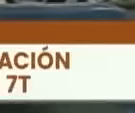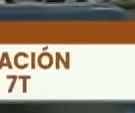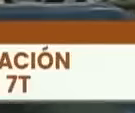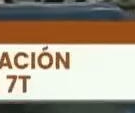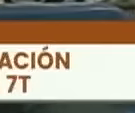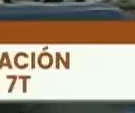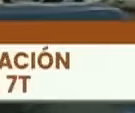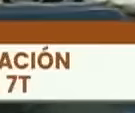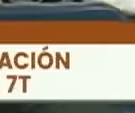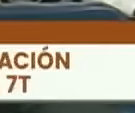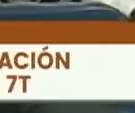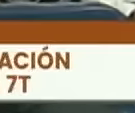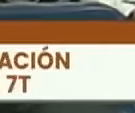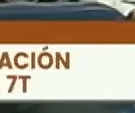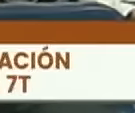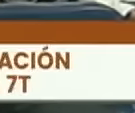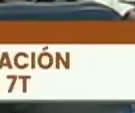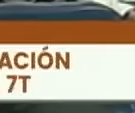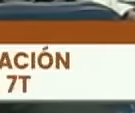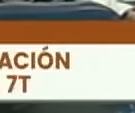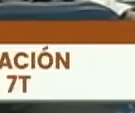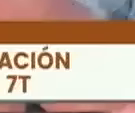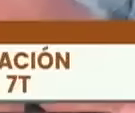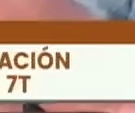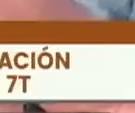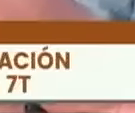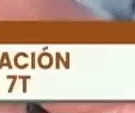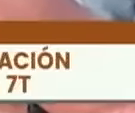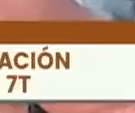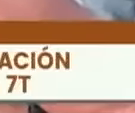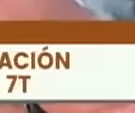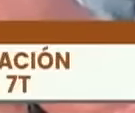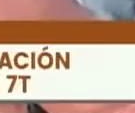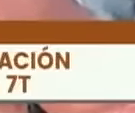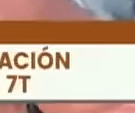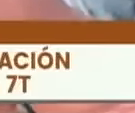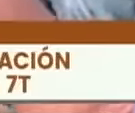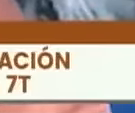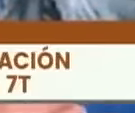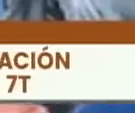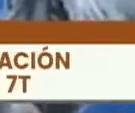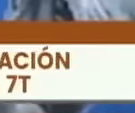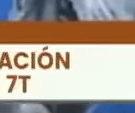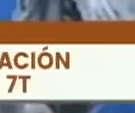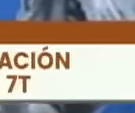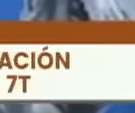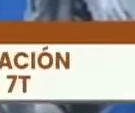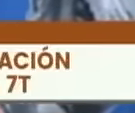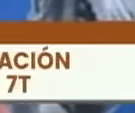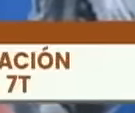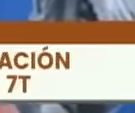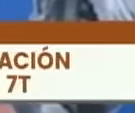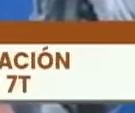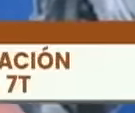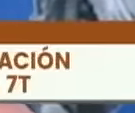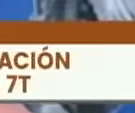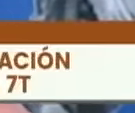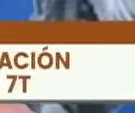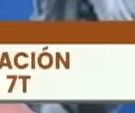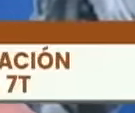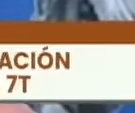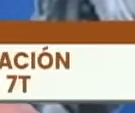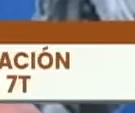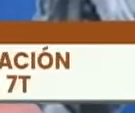Hemos aprendido muchísimo en estos 25 años. Y nos falta todavía, pero si de algo estamos